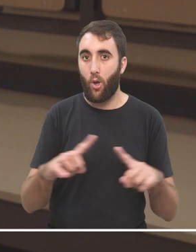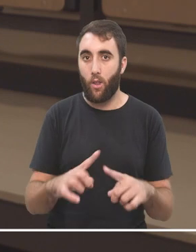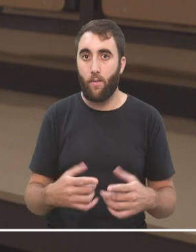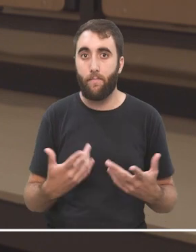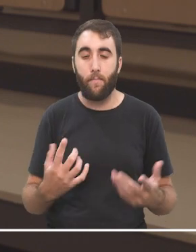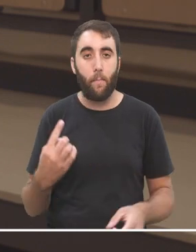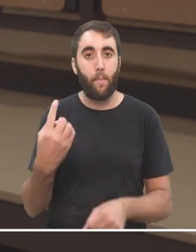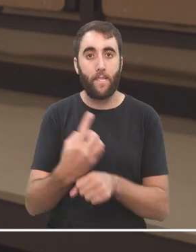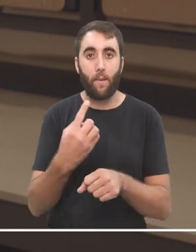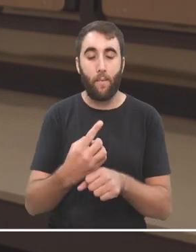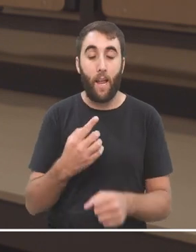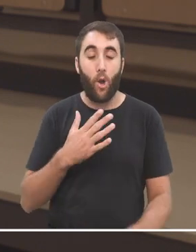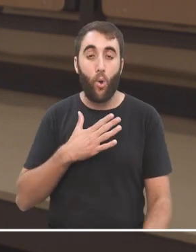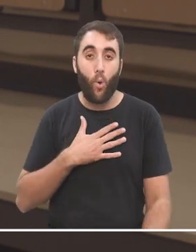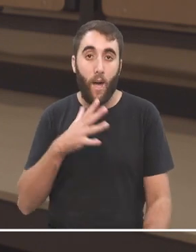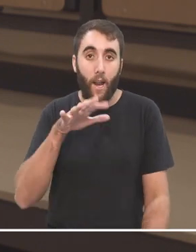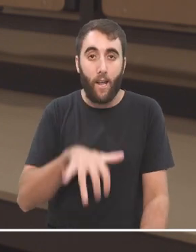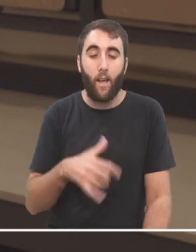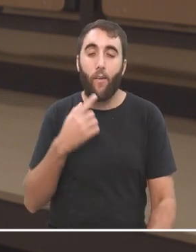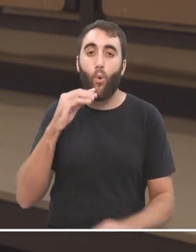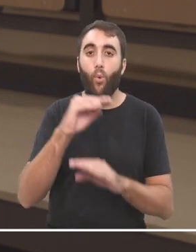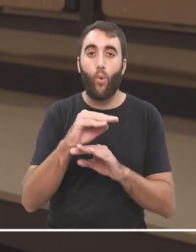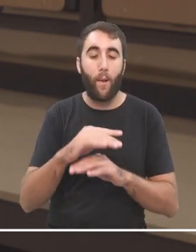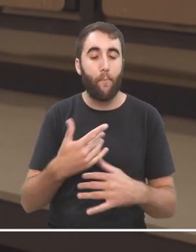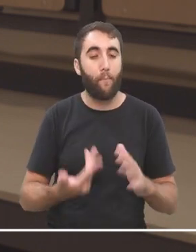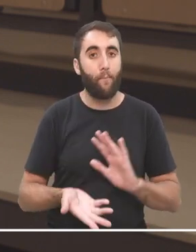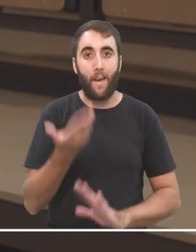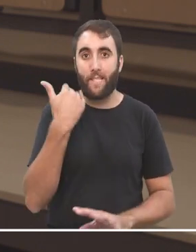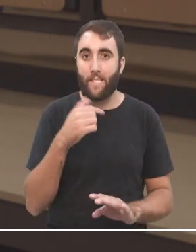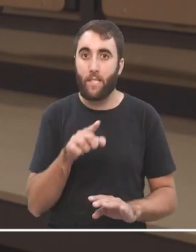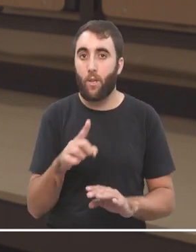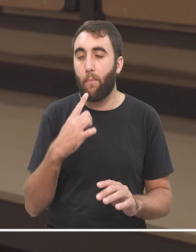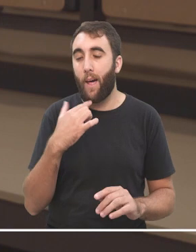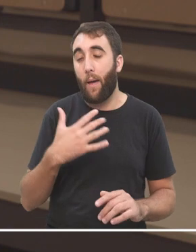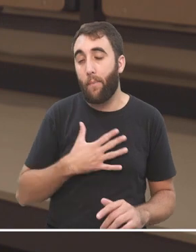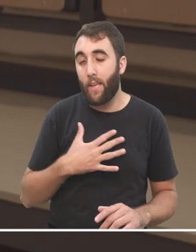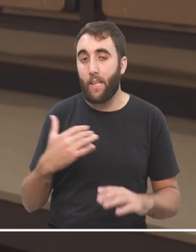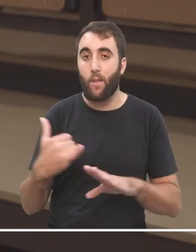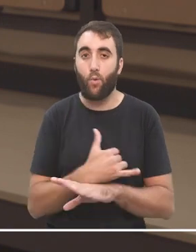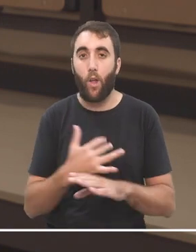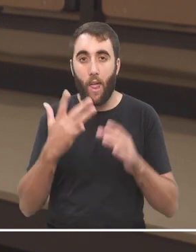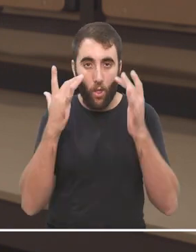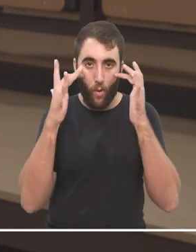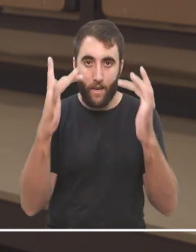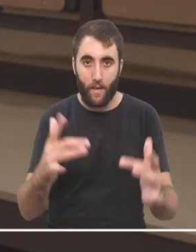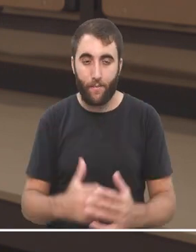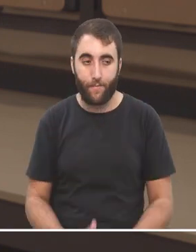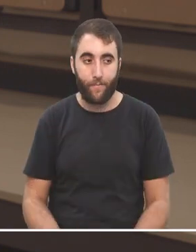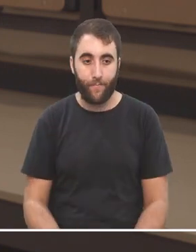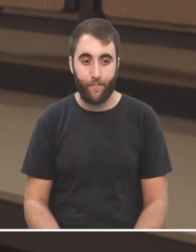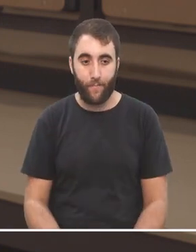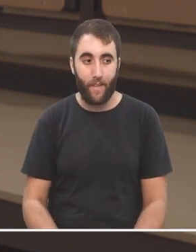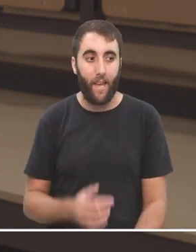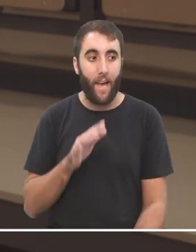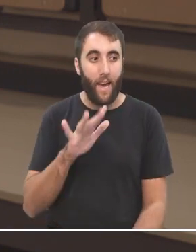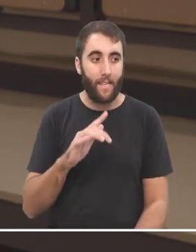el principal lugar donde se fortalece el capital cultural de un país, para mí, son las instituciones educativas. Ahí es